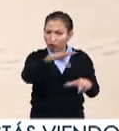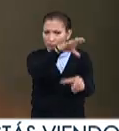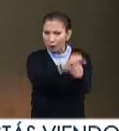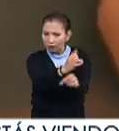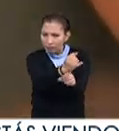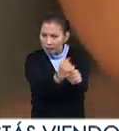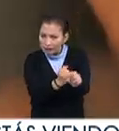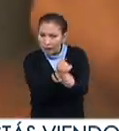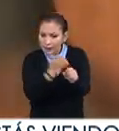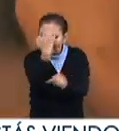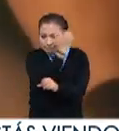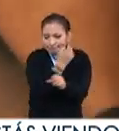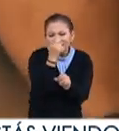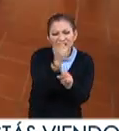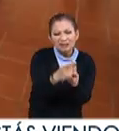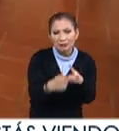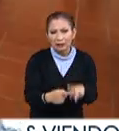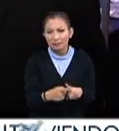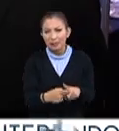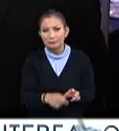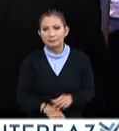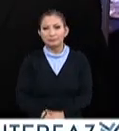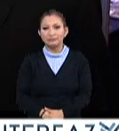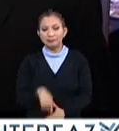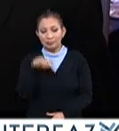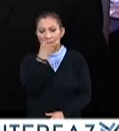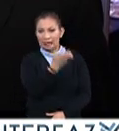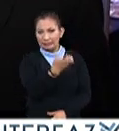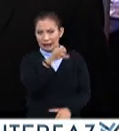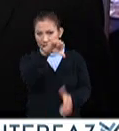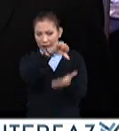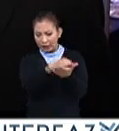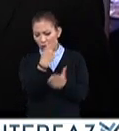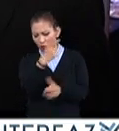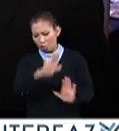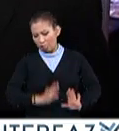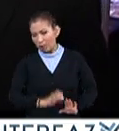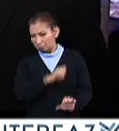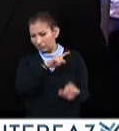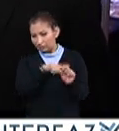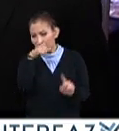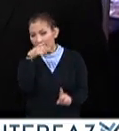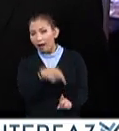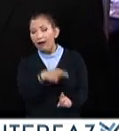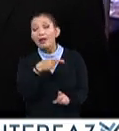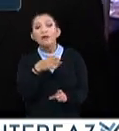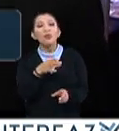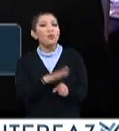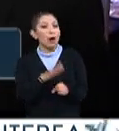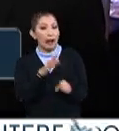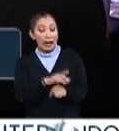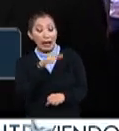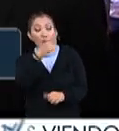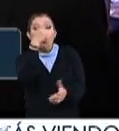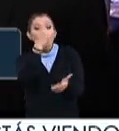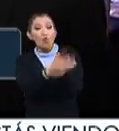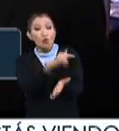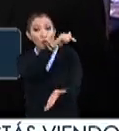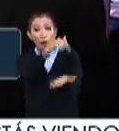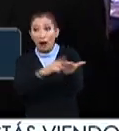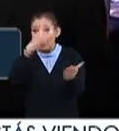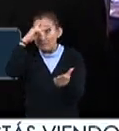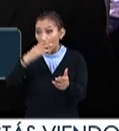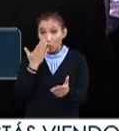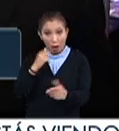a la investigación y estudio de las matemáticas. Es un centro con una característica muy especial y es que es el único lugar en